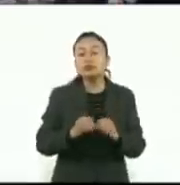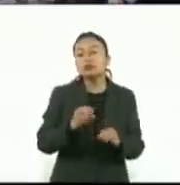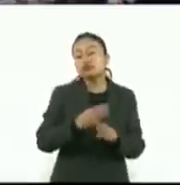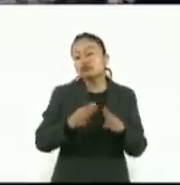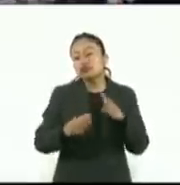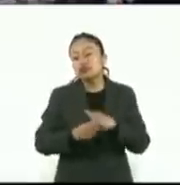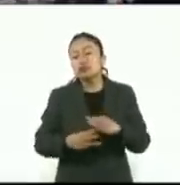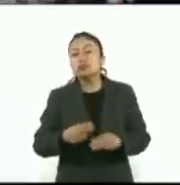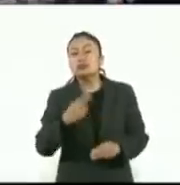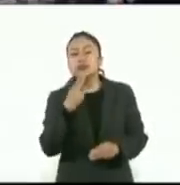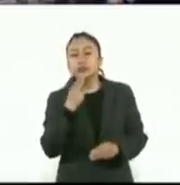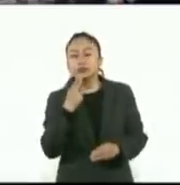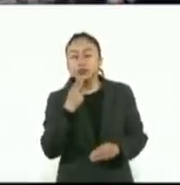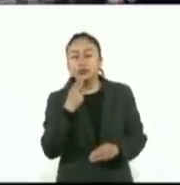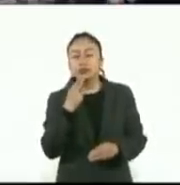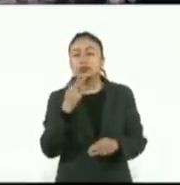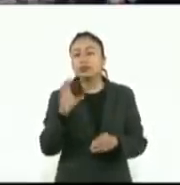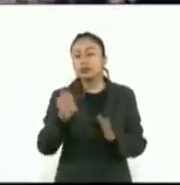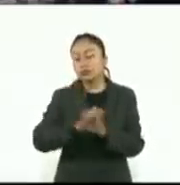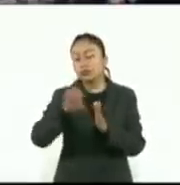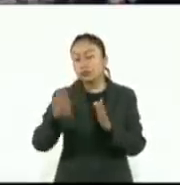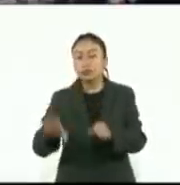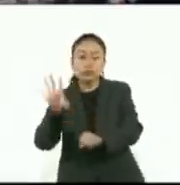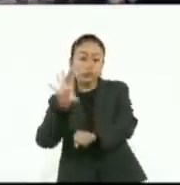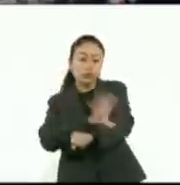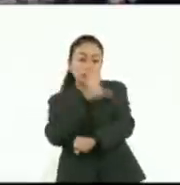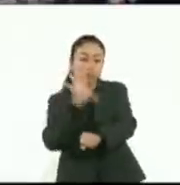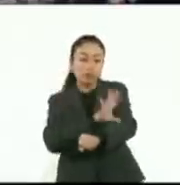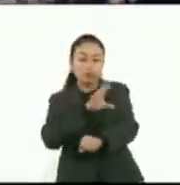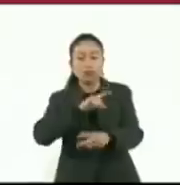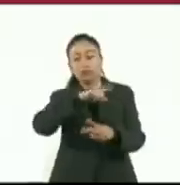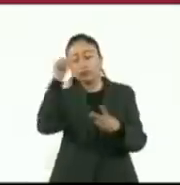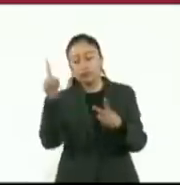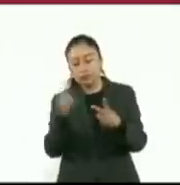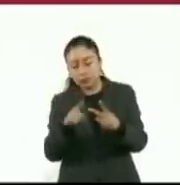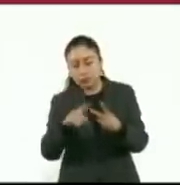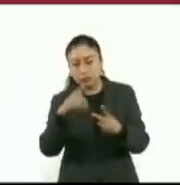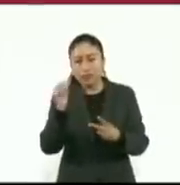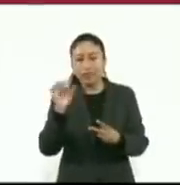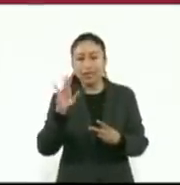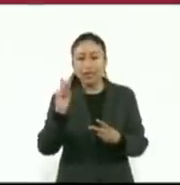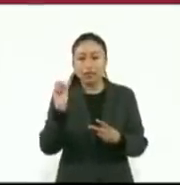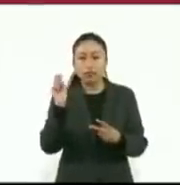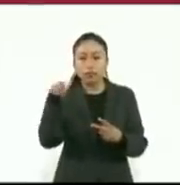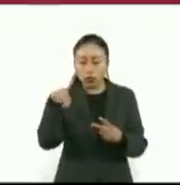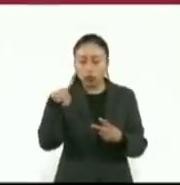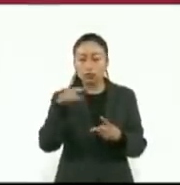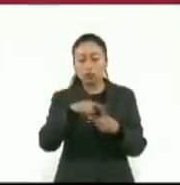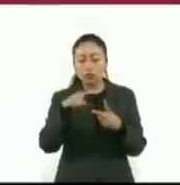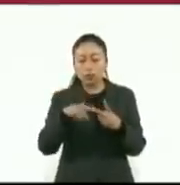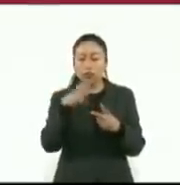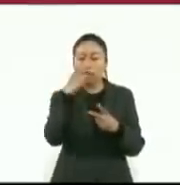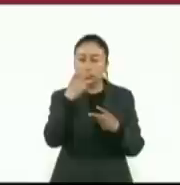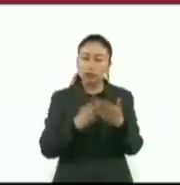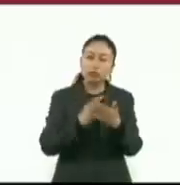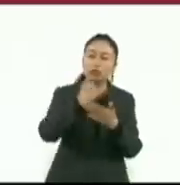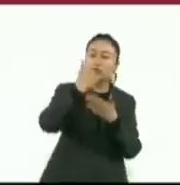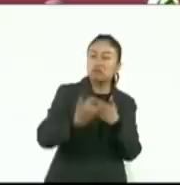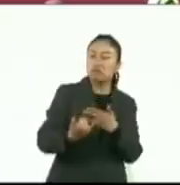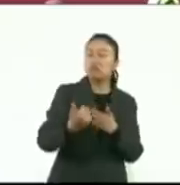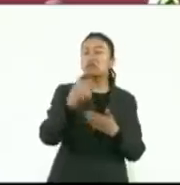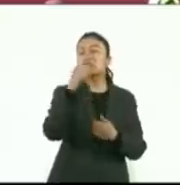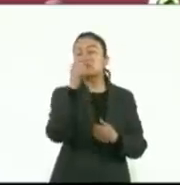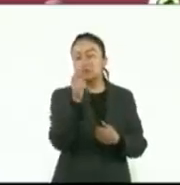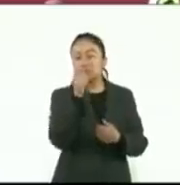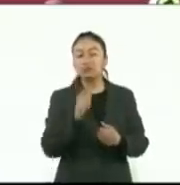orgánicos, en electricidad y en carbón. Ese es este proyecto. Se